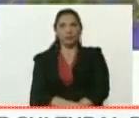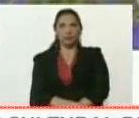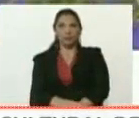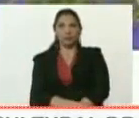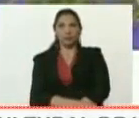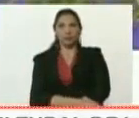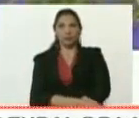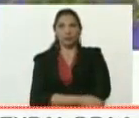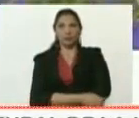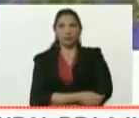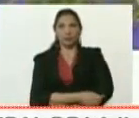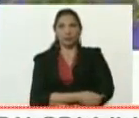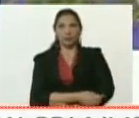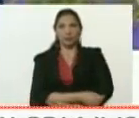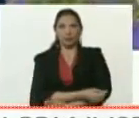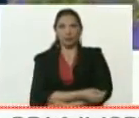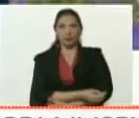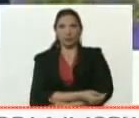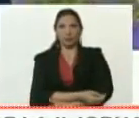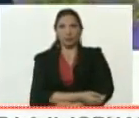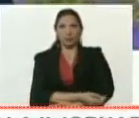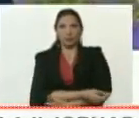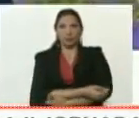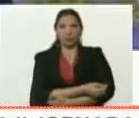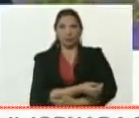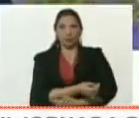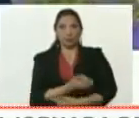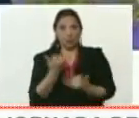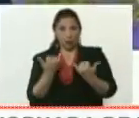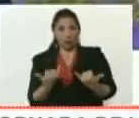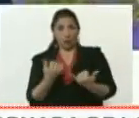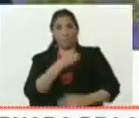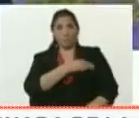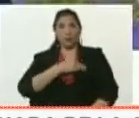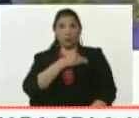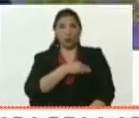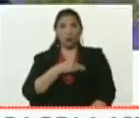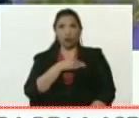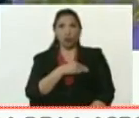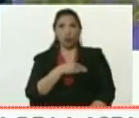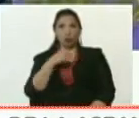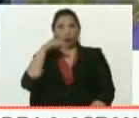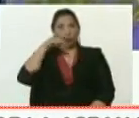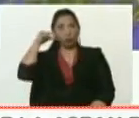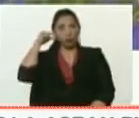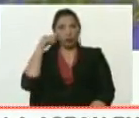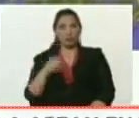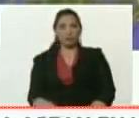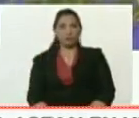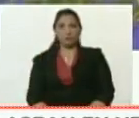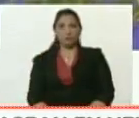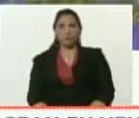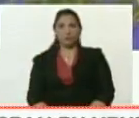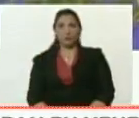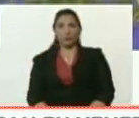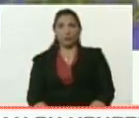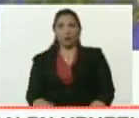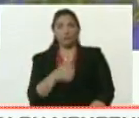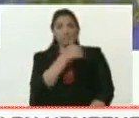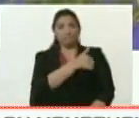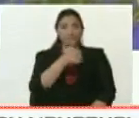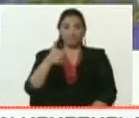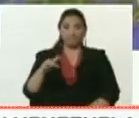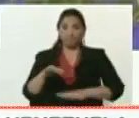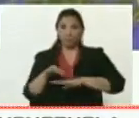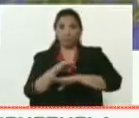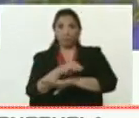Porque ahora, gracias a la misión Sucre, por poner un ejemplo, en cada municipio, a